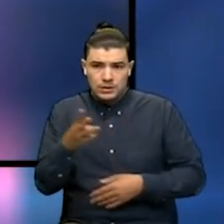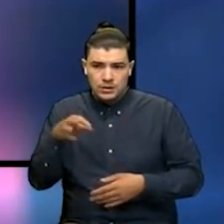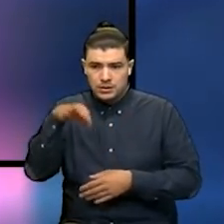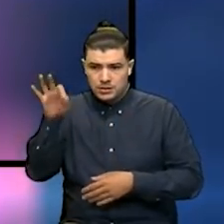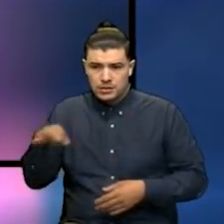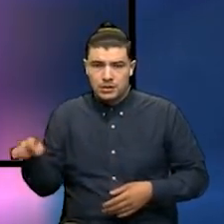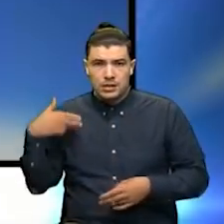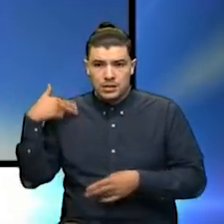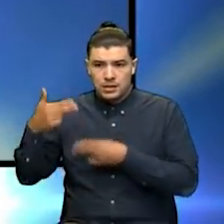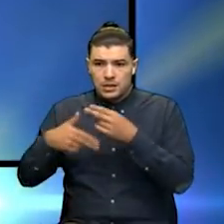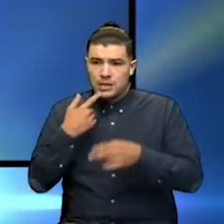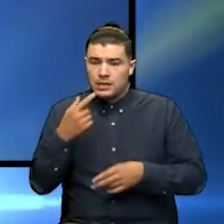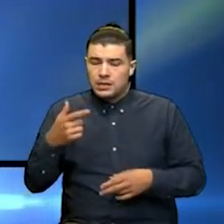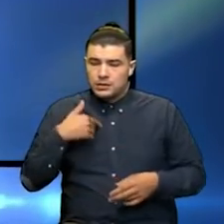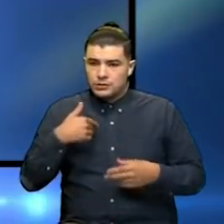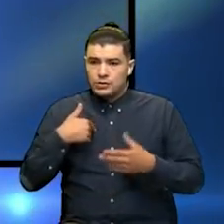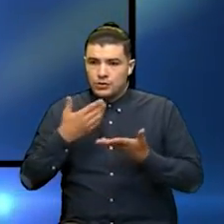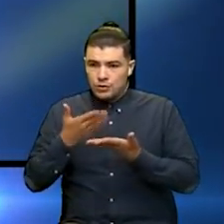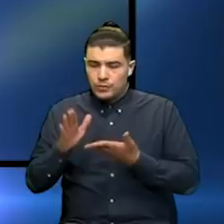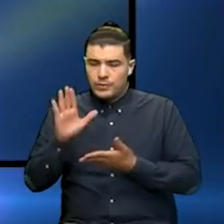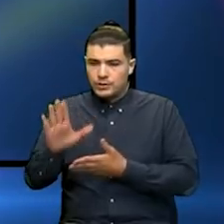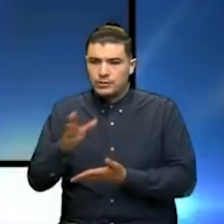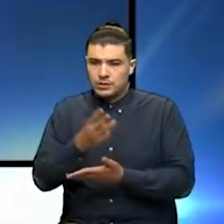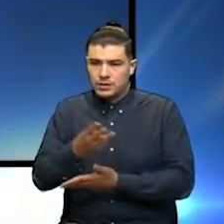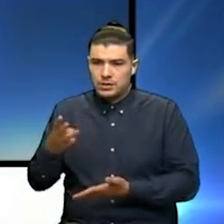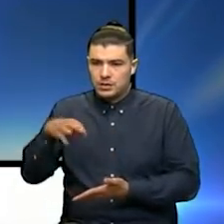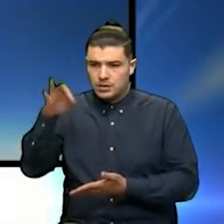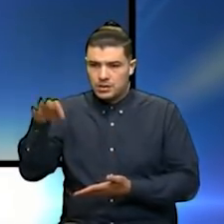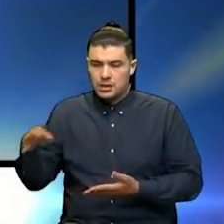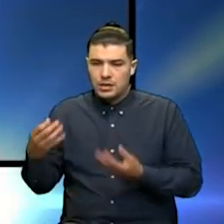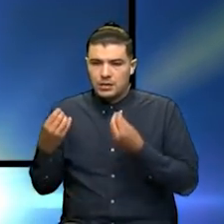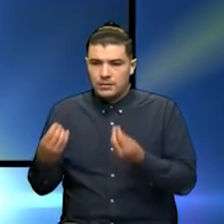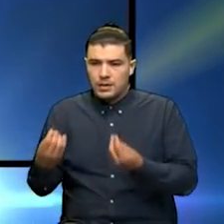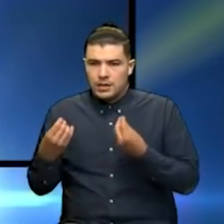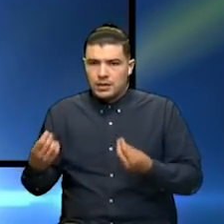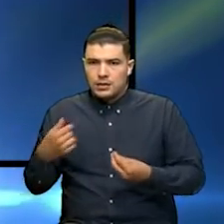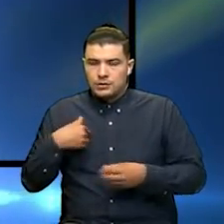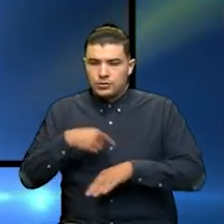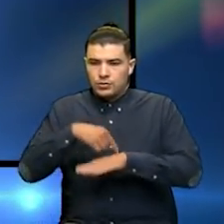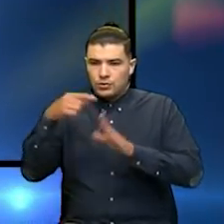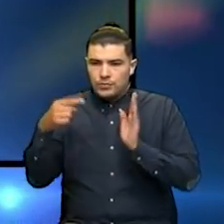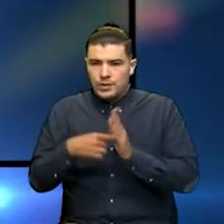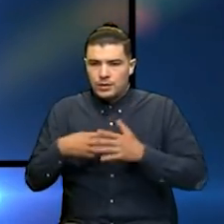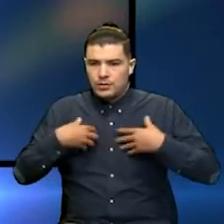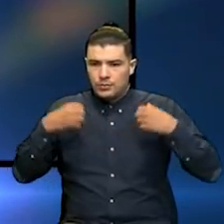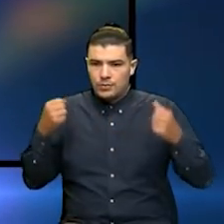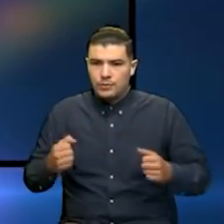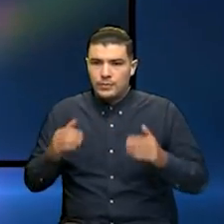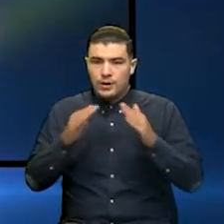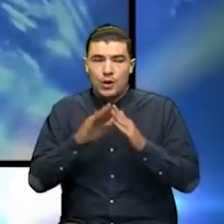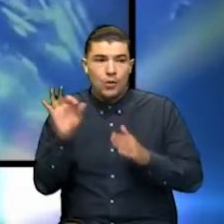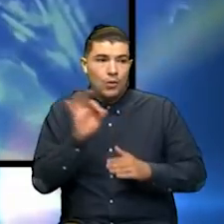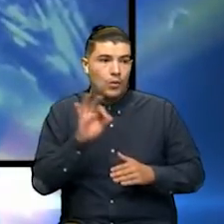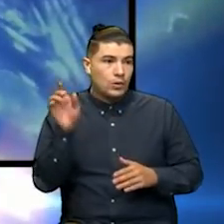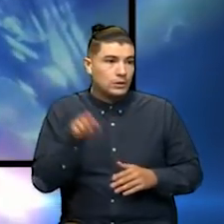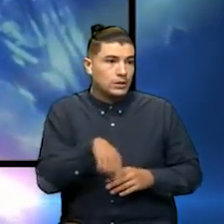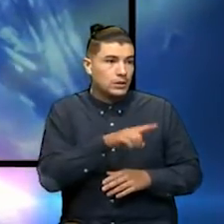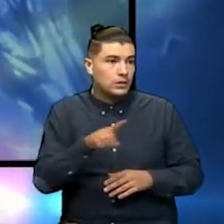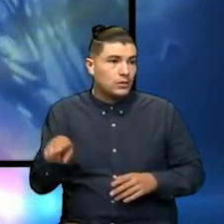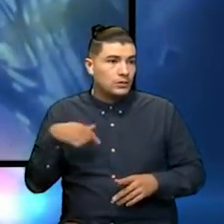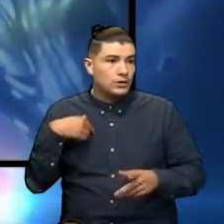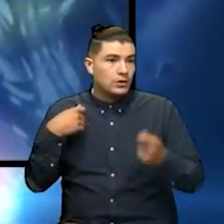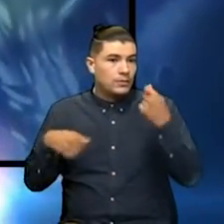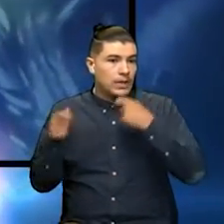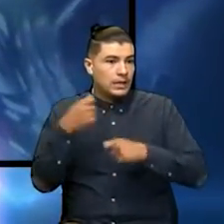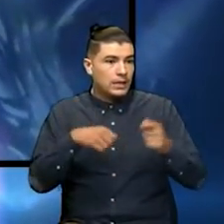33% a los herederos y decirle, mire, yo adquiero ese 33% para quedarme totalmente dueño, o si no, coger y vender la casa